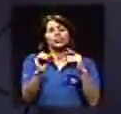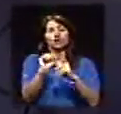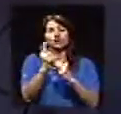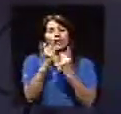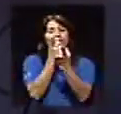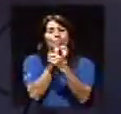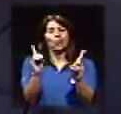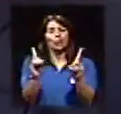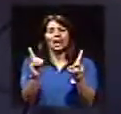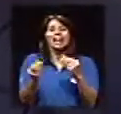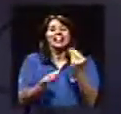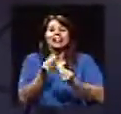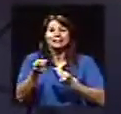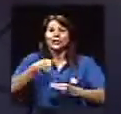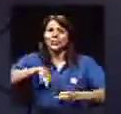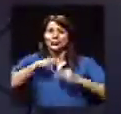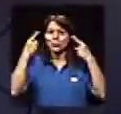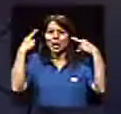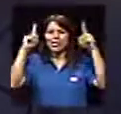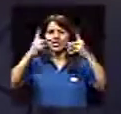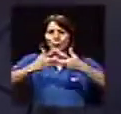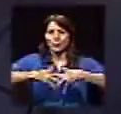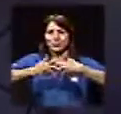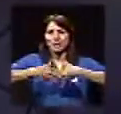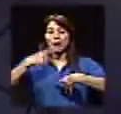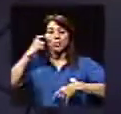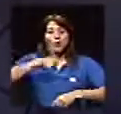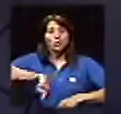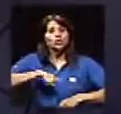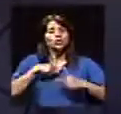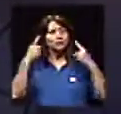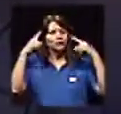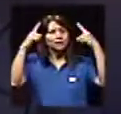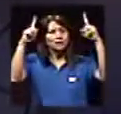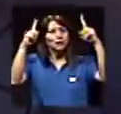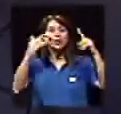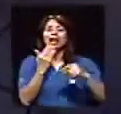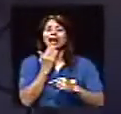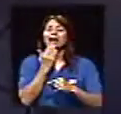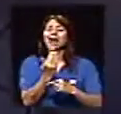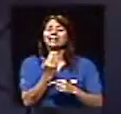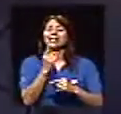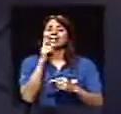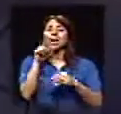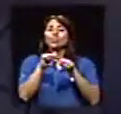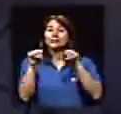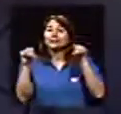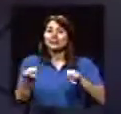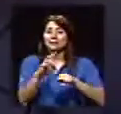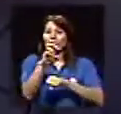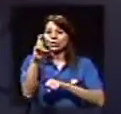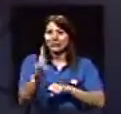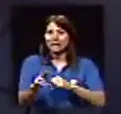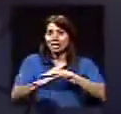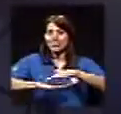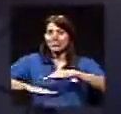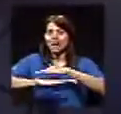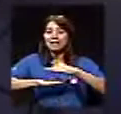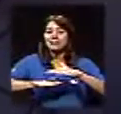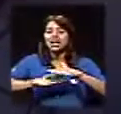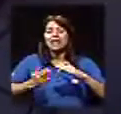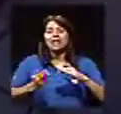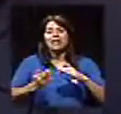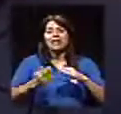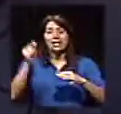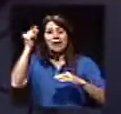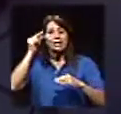nuestro éxito empresarial, porque nosotros hemos sido exitosos gracias a un esquema que existe en Costa Rica que se basa en una participación